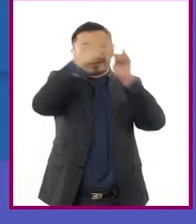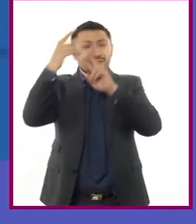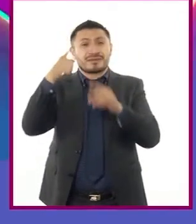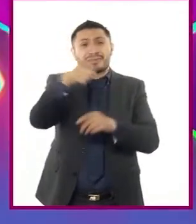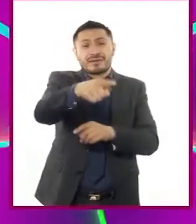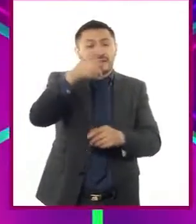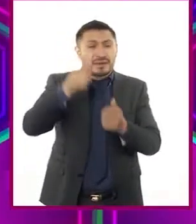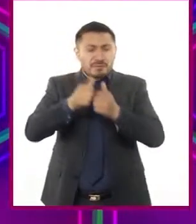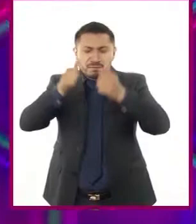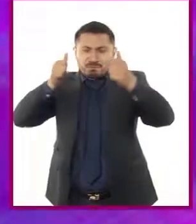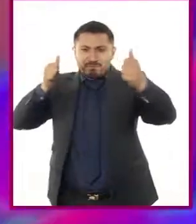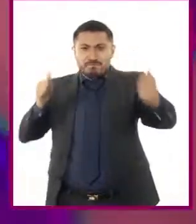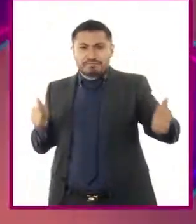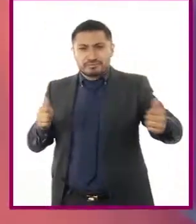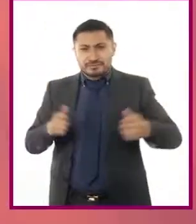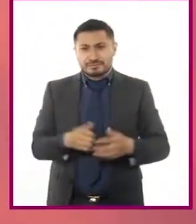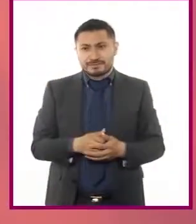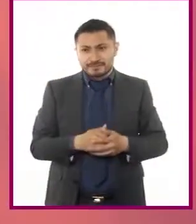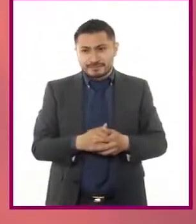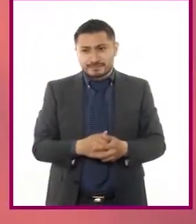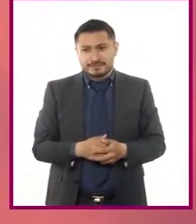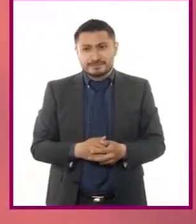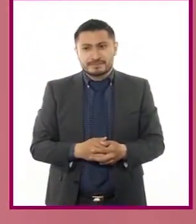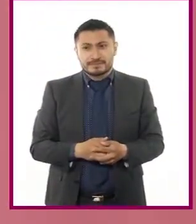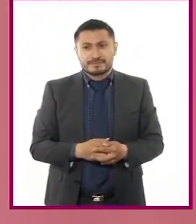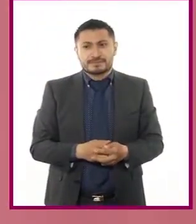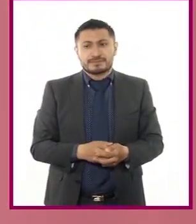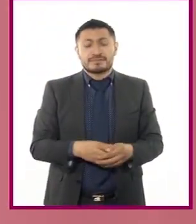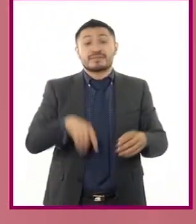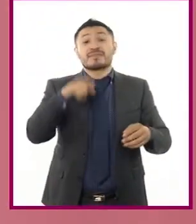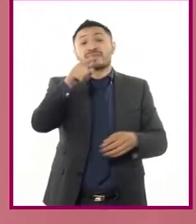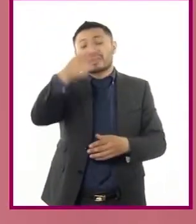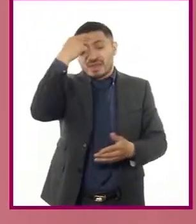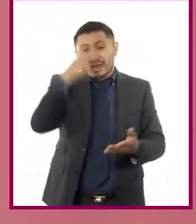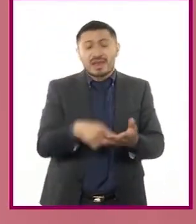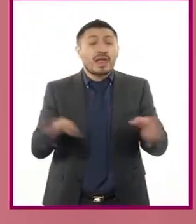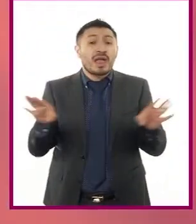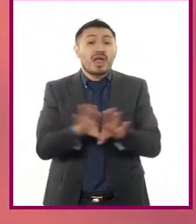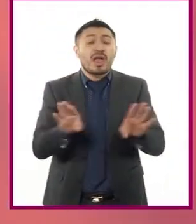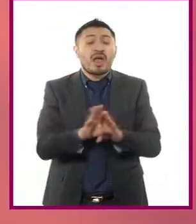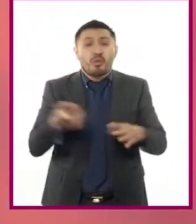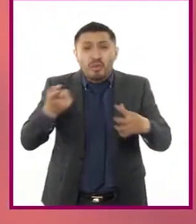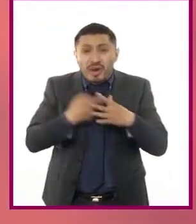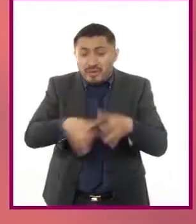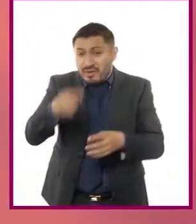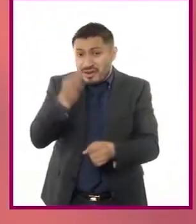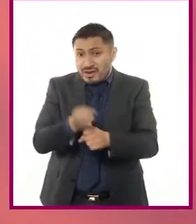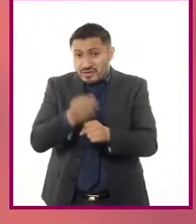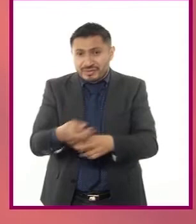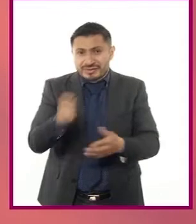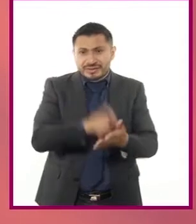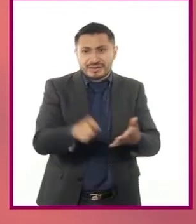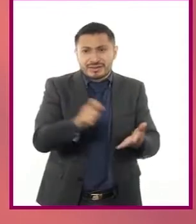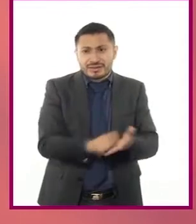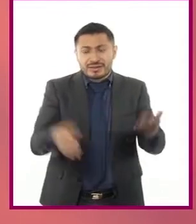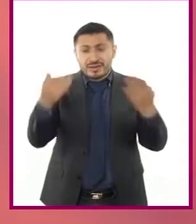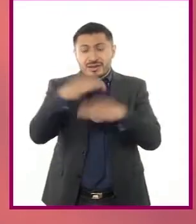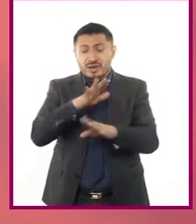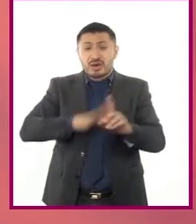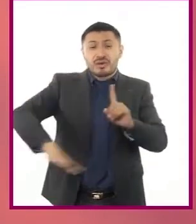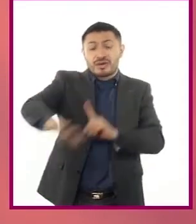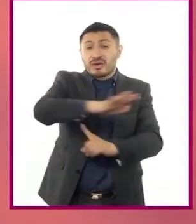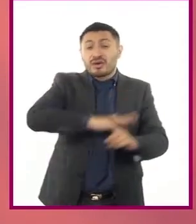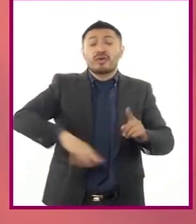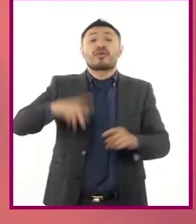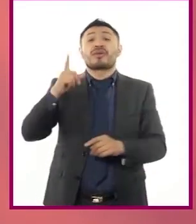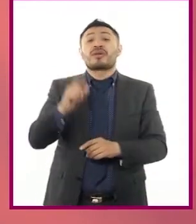conmigo. Leslie, ¿por dónde crees que podríamos empezar para escribir acerca del mundo social del